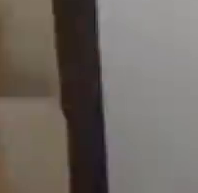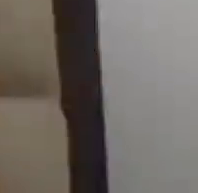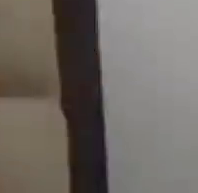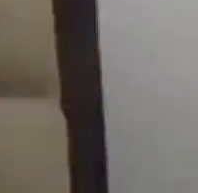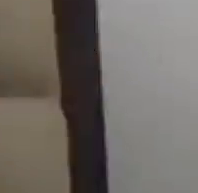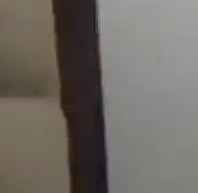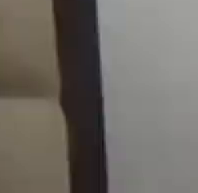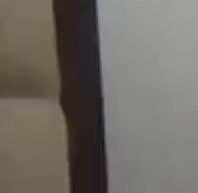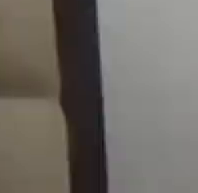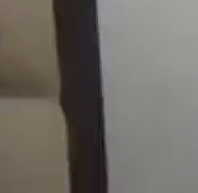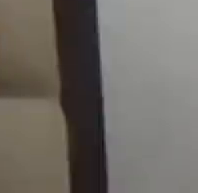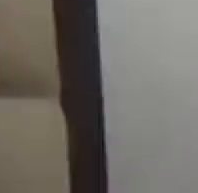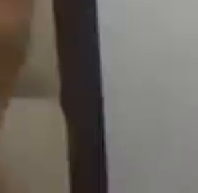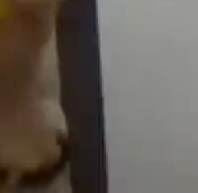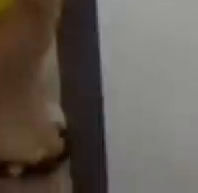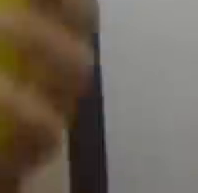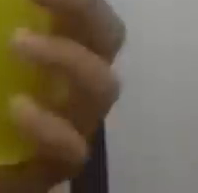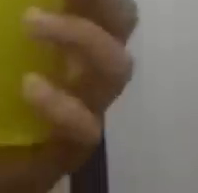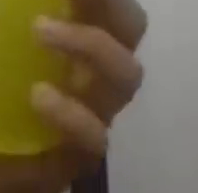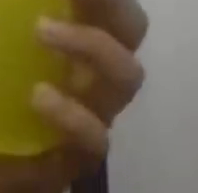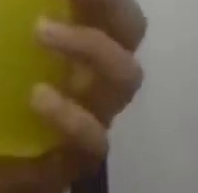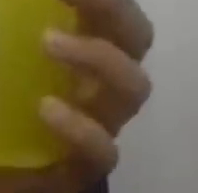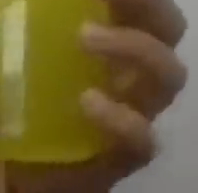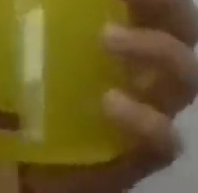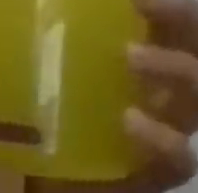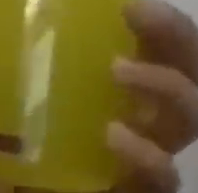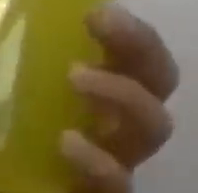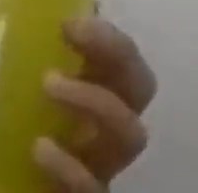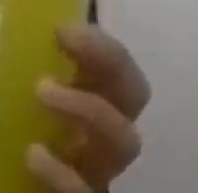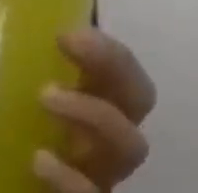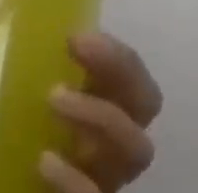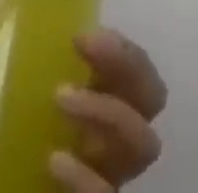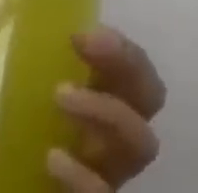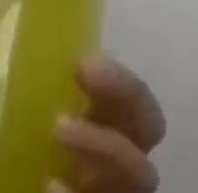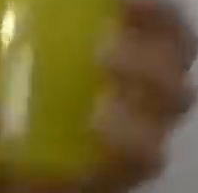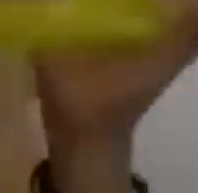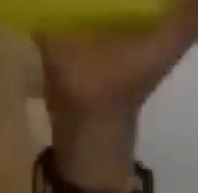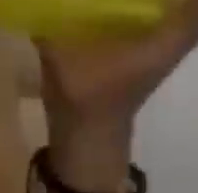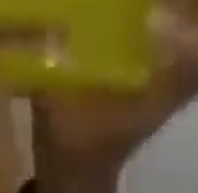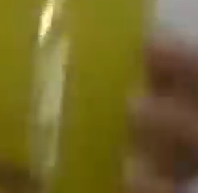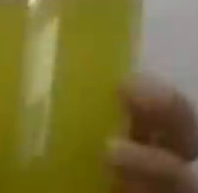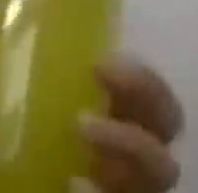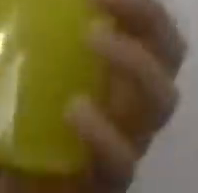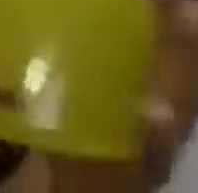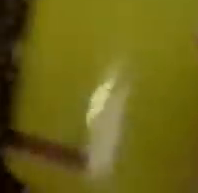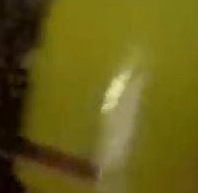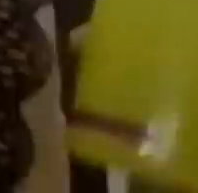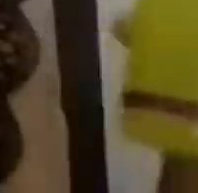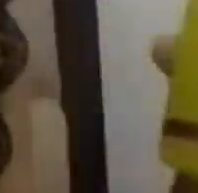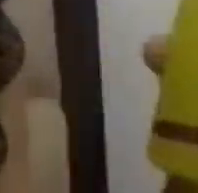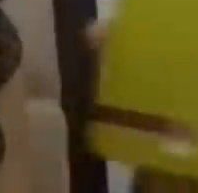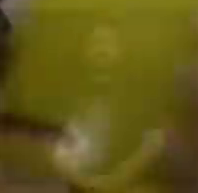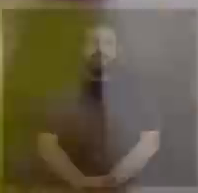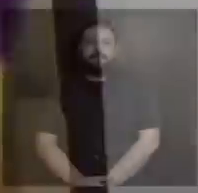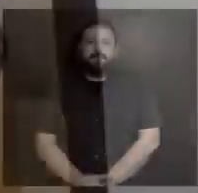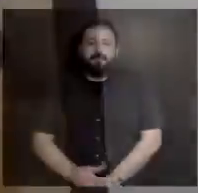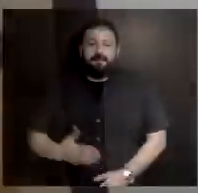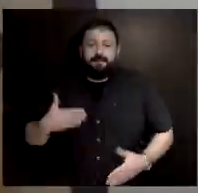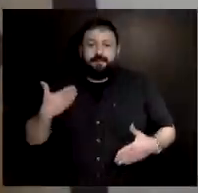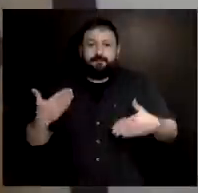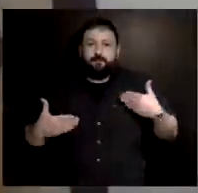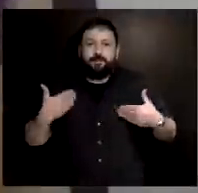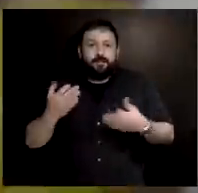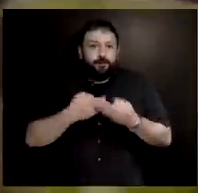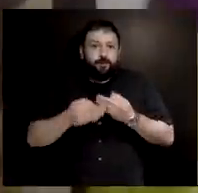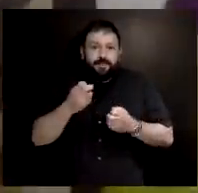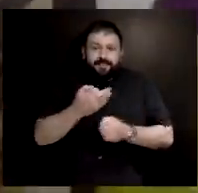Y justamente por ello quiero compartirte que ya estamos más que listos para que puedas estar disfrutando esta tarde, esta noche, dependiendo de dónde tengamos el